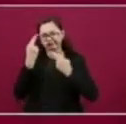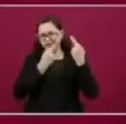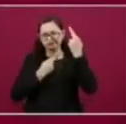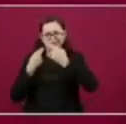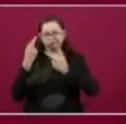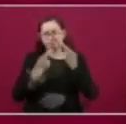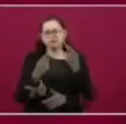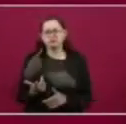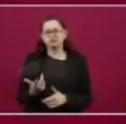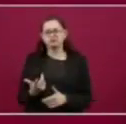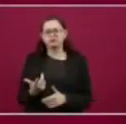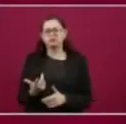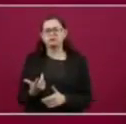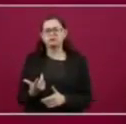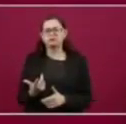Estamos también